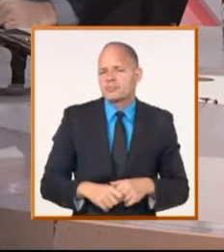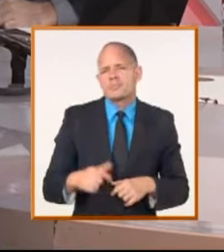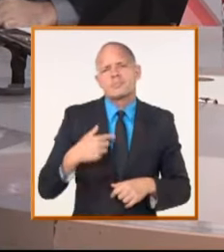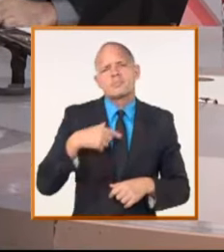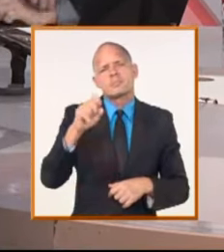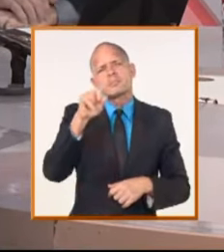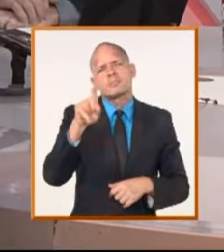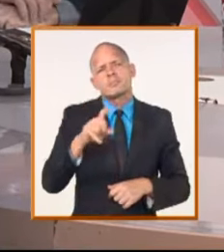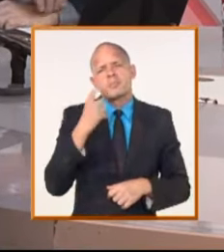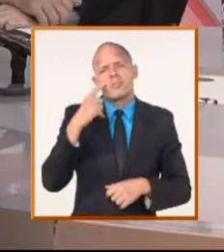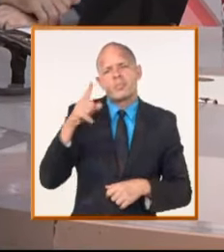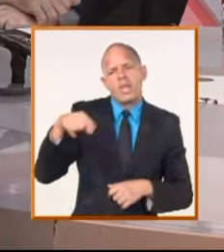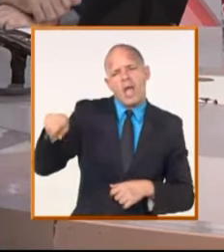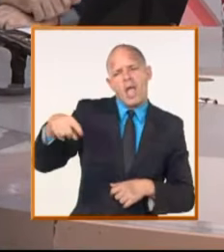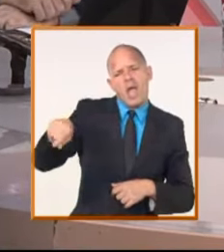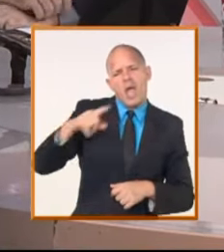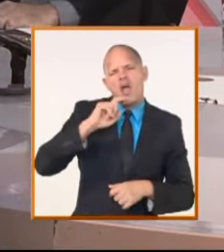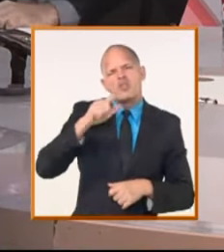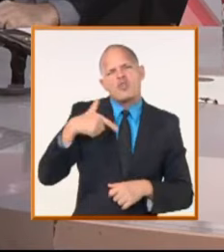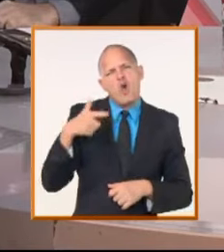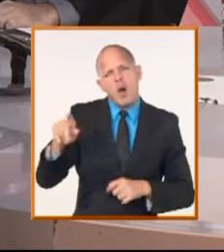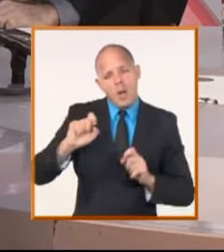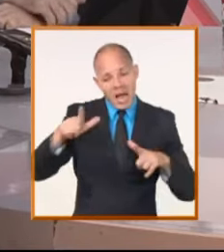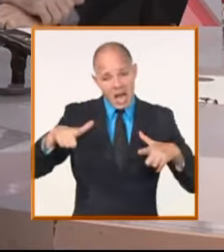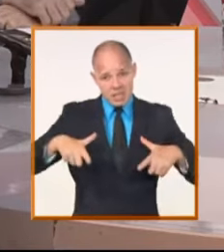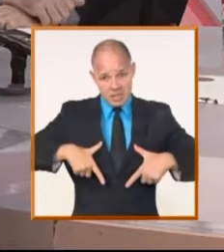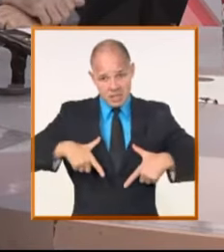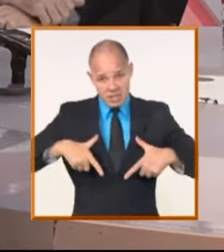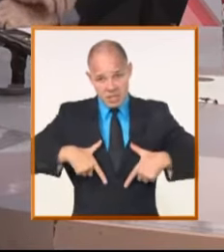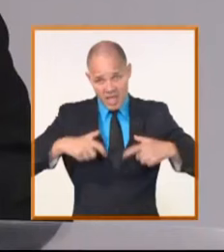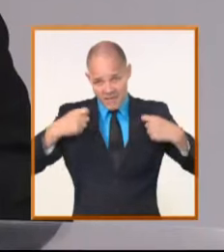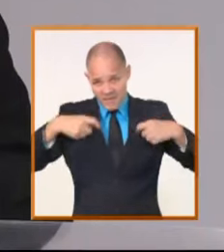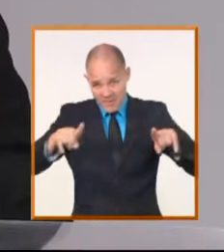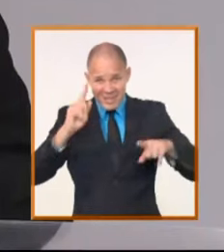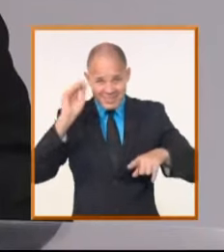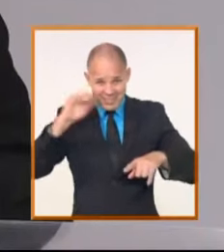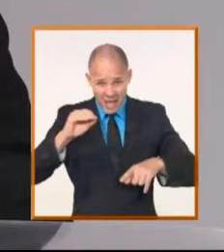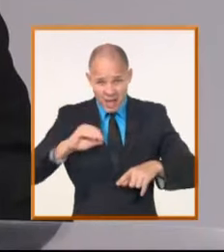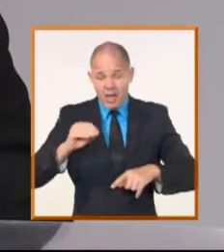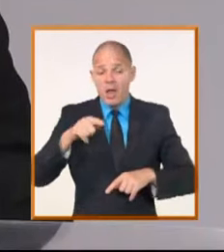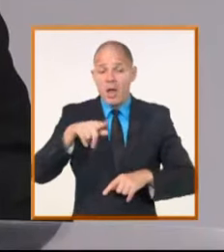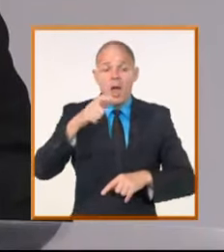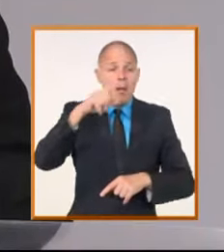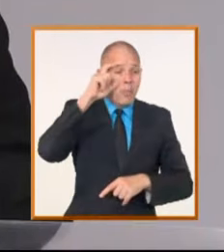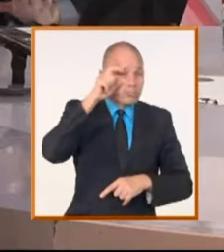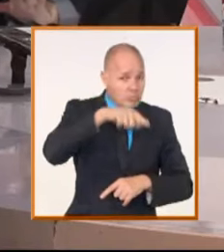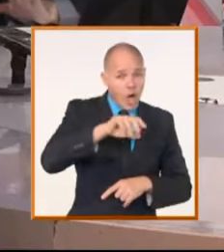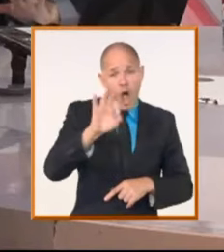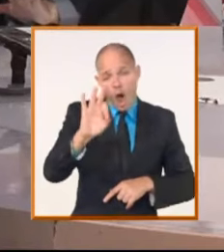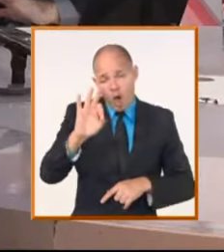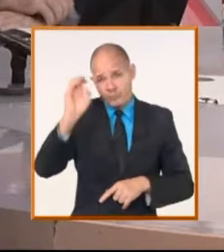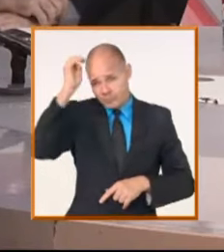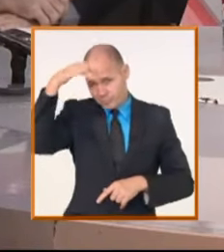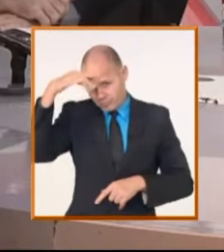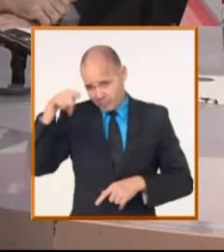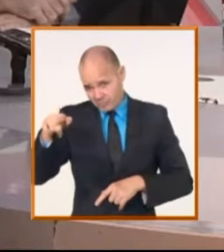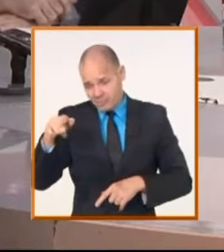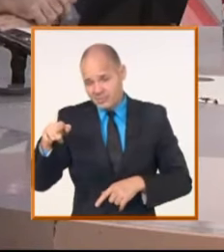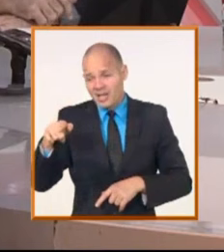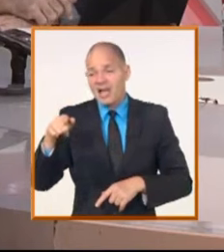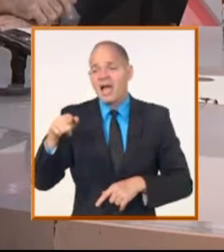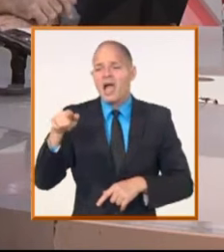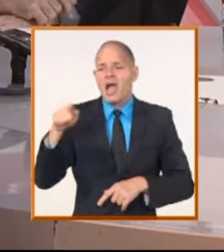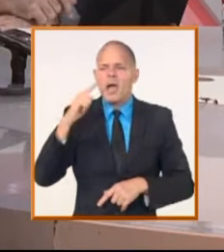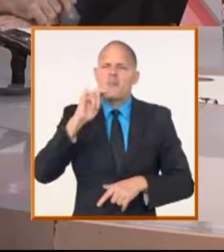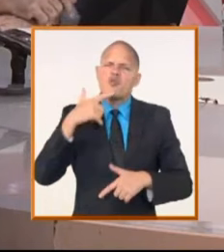cómo se pueden proyectar ambos candidatos con respecto al tema, sobre todo en la Florida? Que por lo que veo ya la Florida republicana, no debe haber